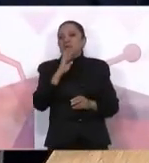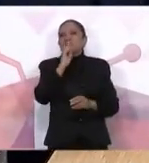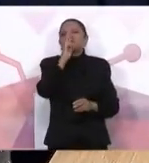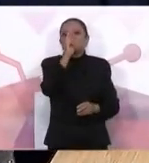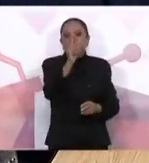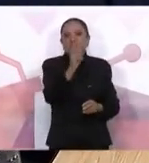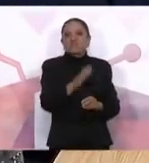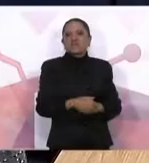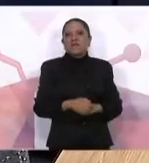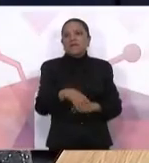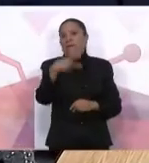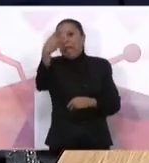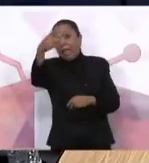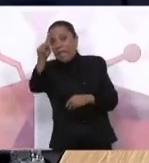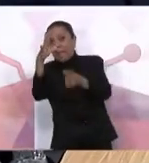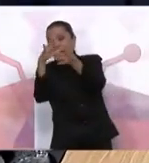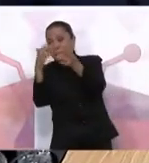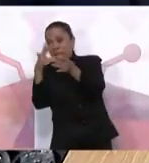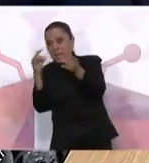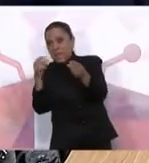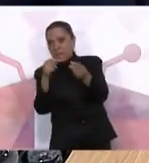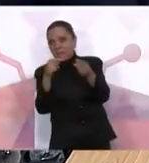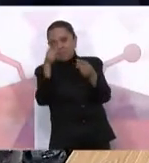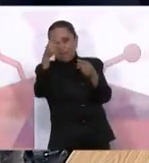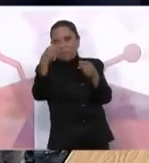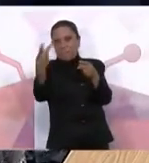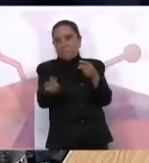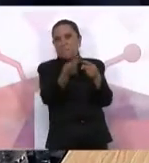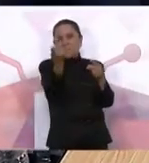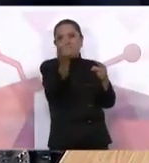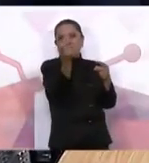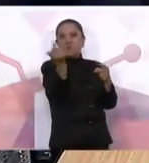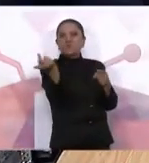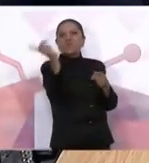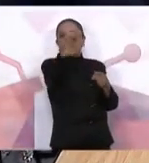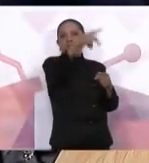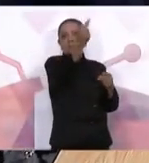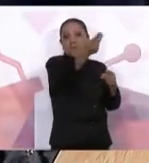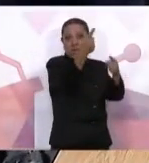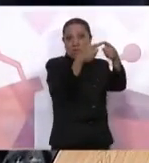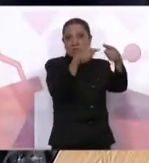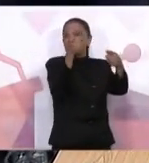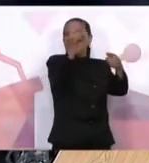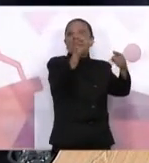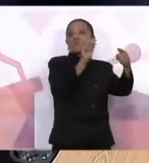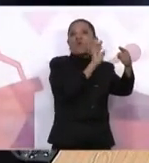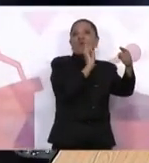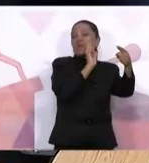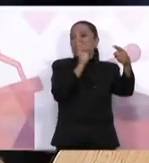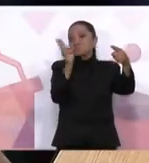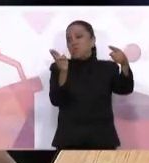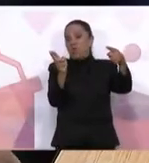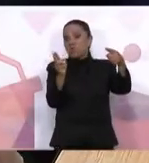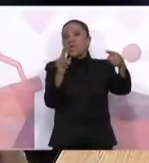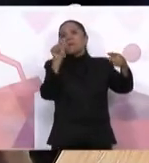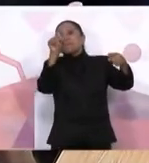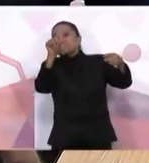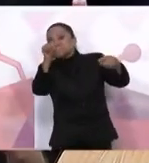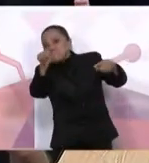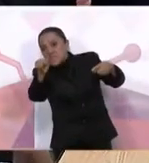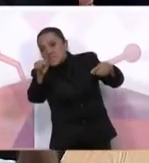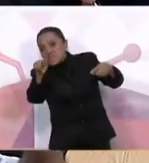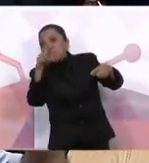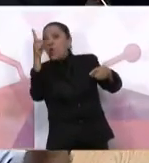exponer va a enumerar la pregunta que le habría hecho alejandro verá como no está aquí para responder él elaborará en un minuto